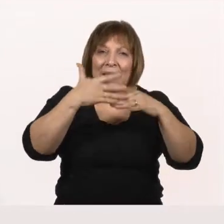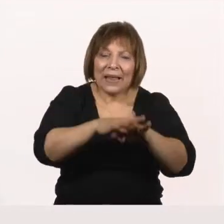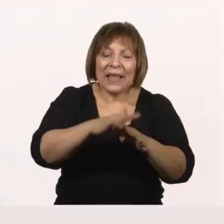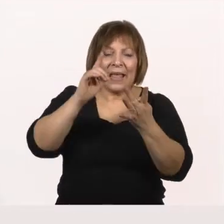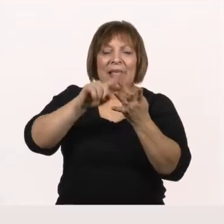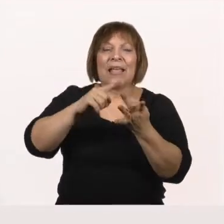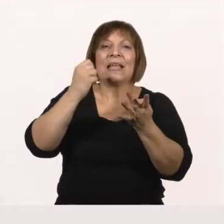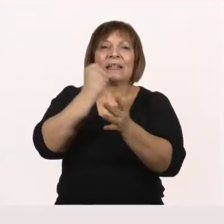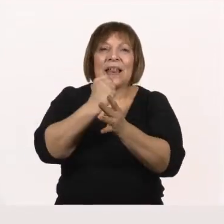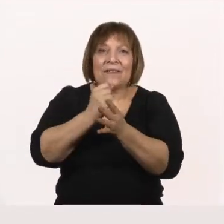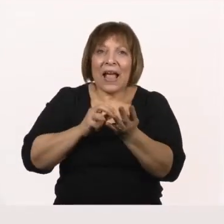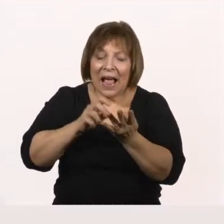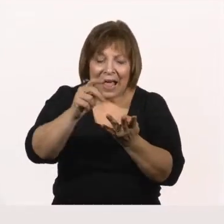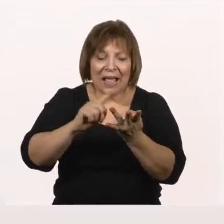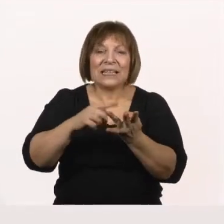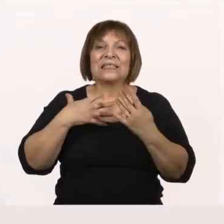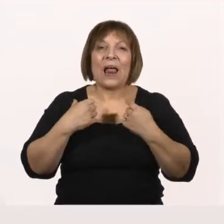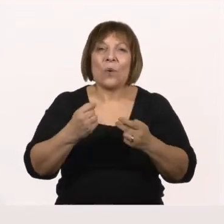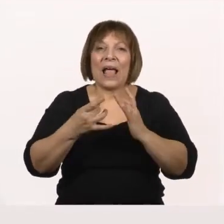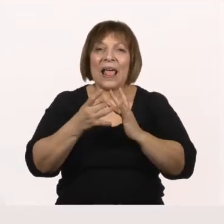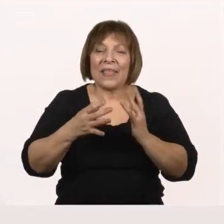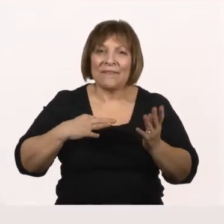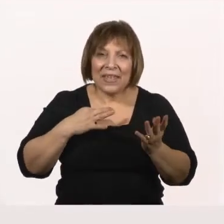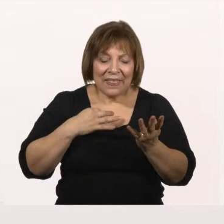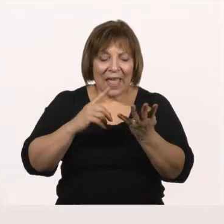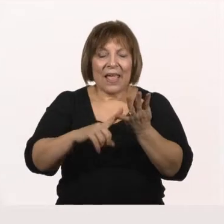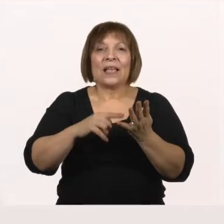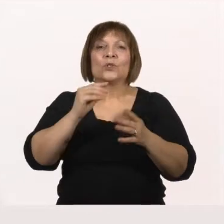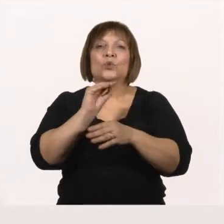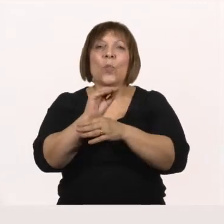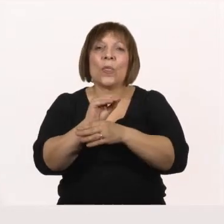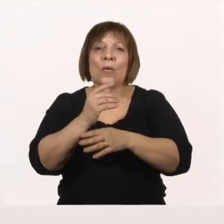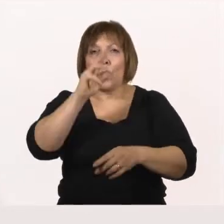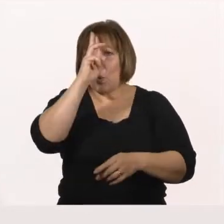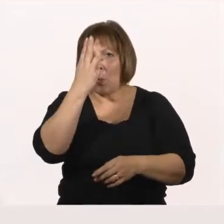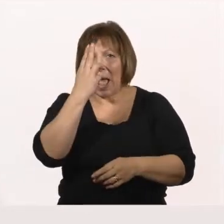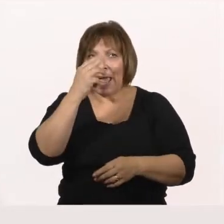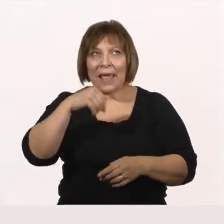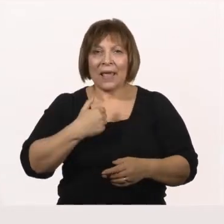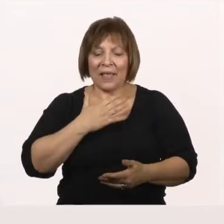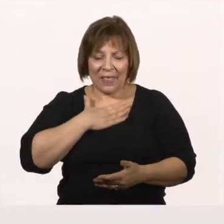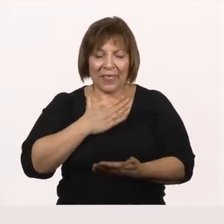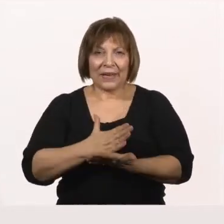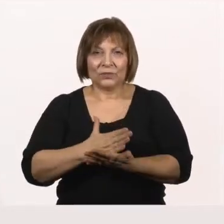educativa, emancipación, salud y calidad de vida, participación, ciudadanía y cultura.